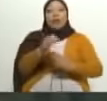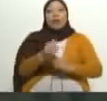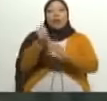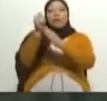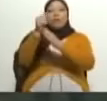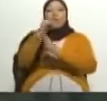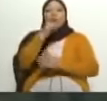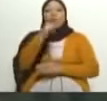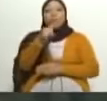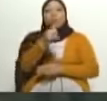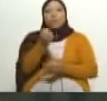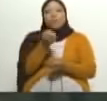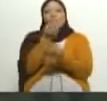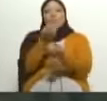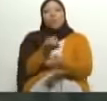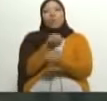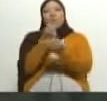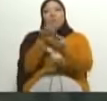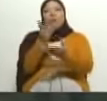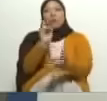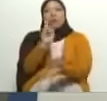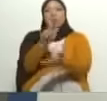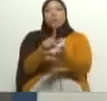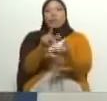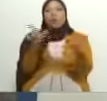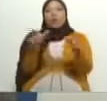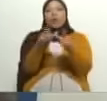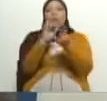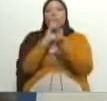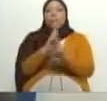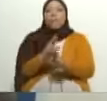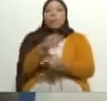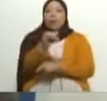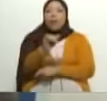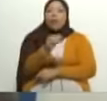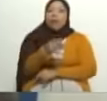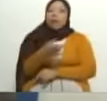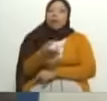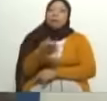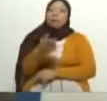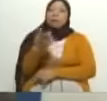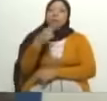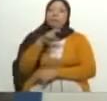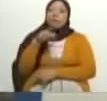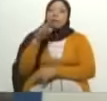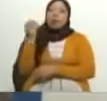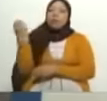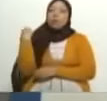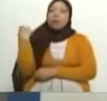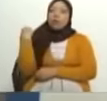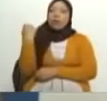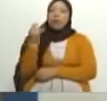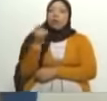quizás después abrimos a algunas preguntas y respuestas que tengan ustedes a bien solicitarnos